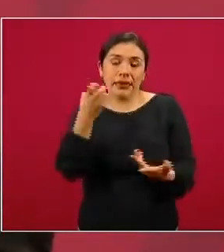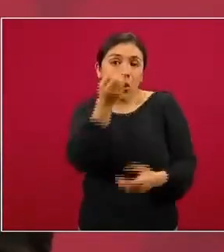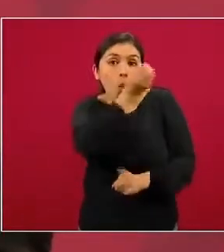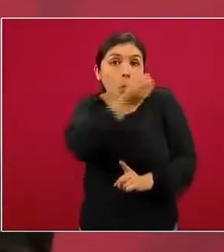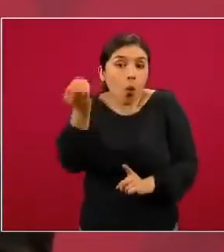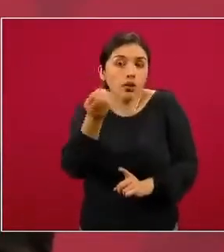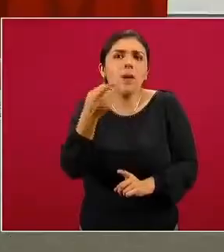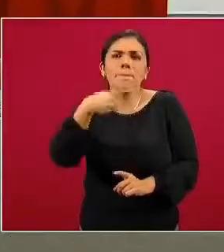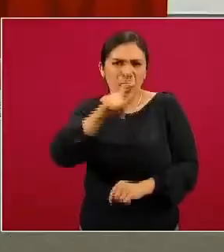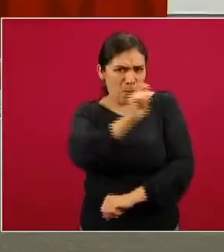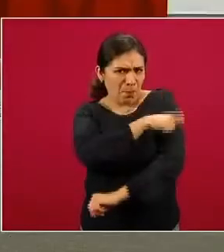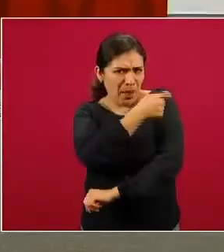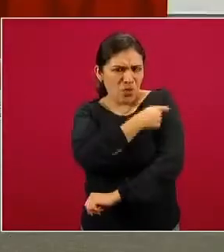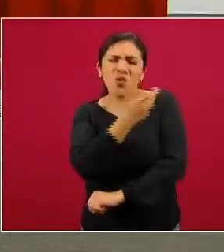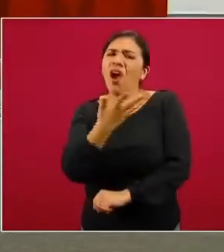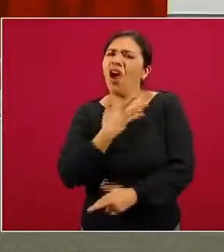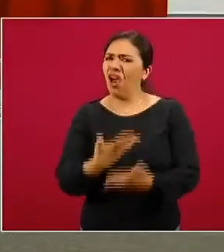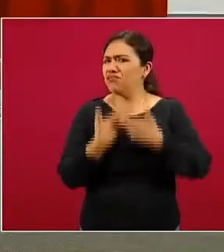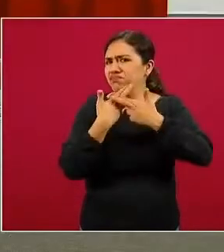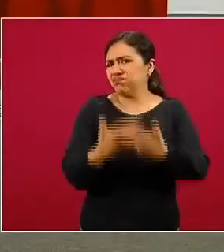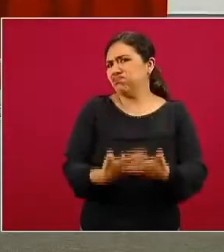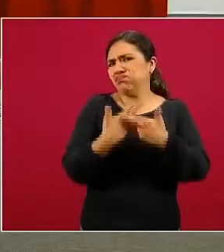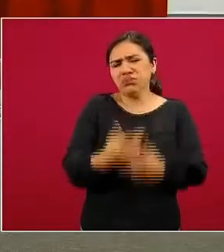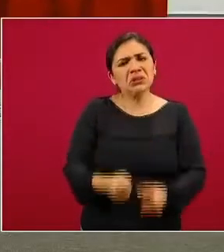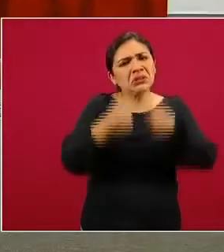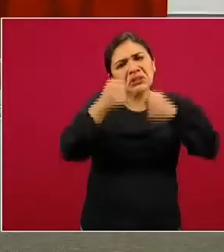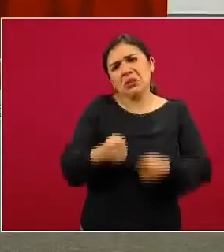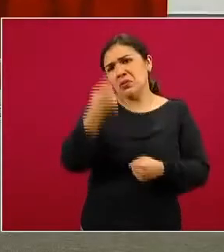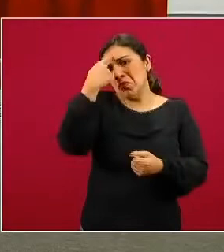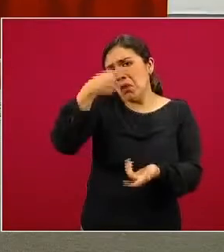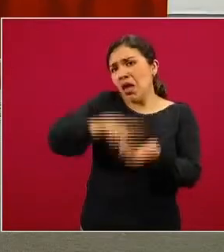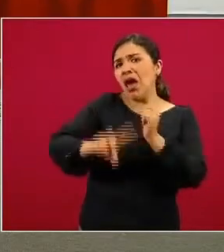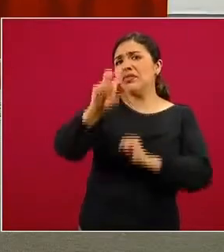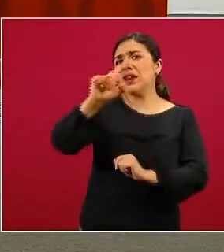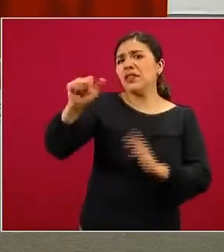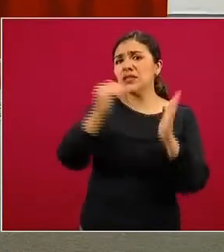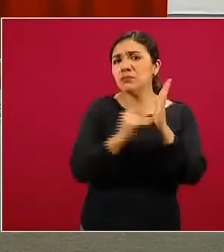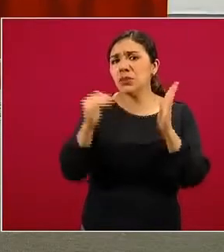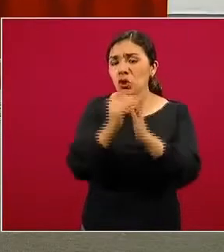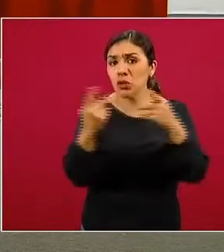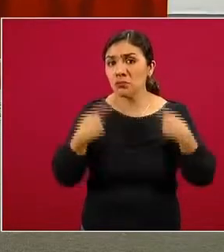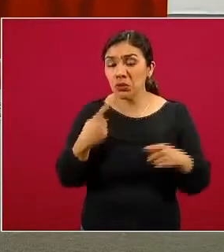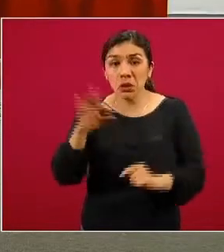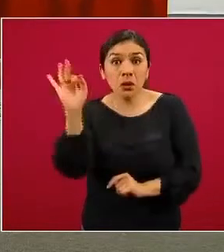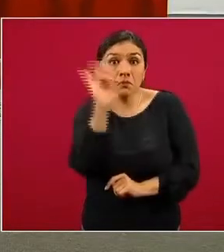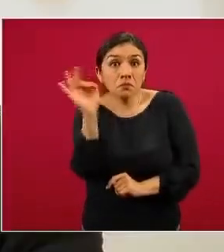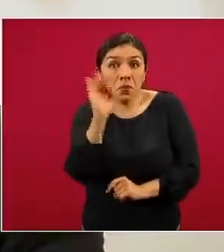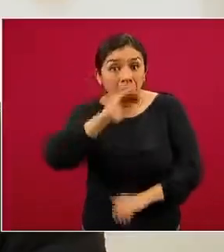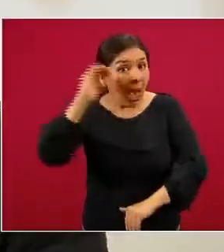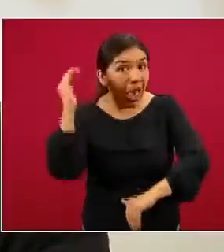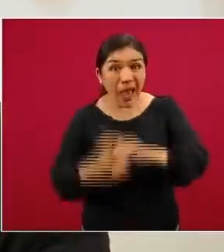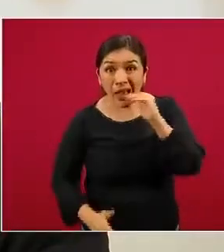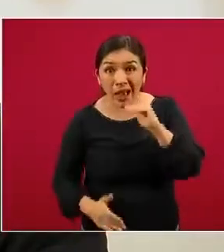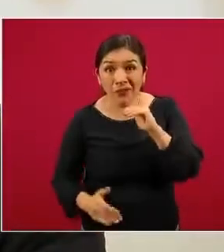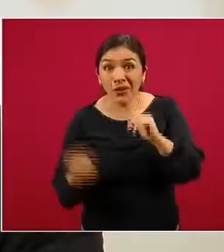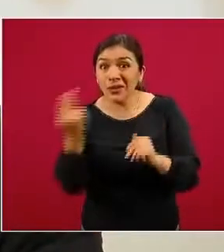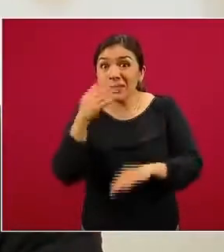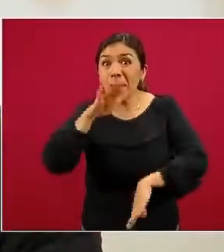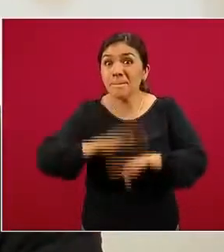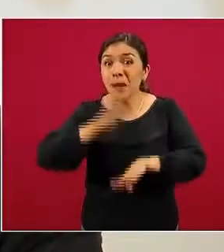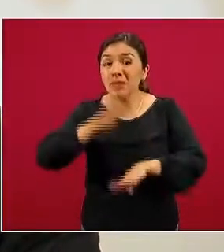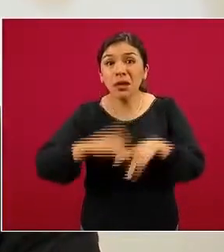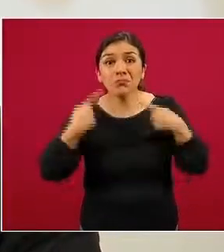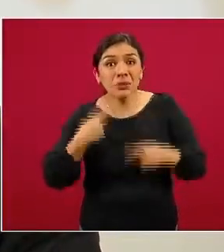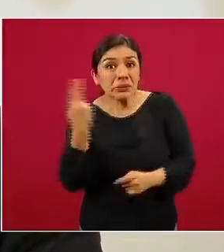pero vacuna hay, está asegurada para los 36 millones, y donde pudiera haberse terminado por incremento de